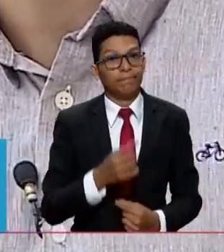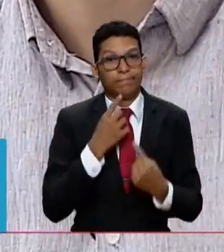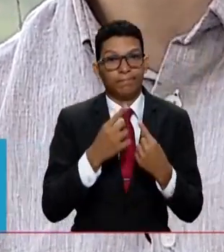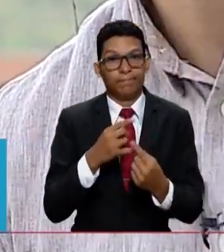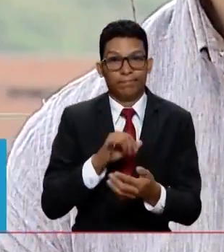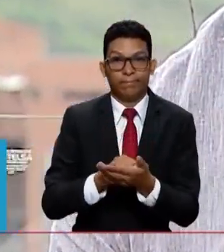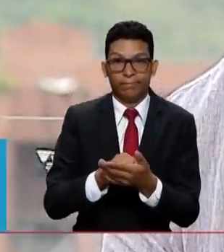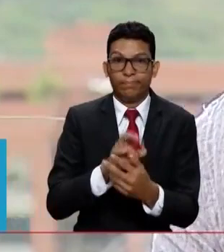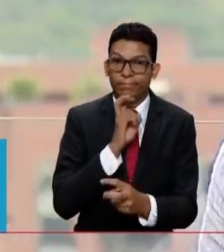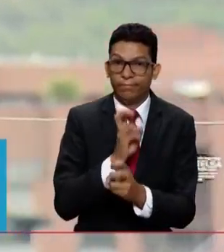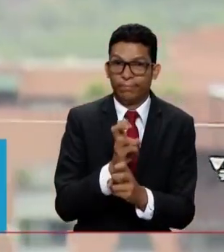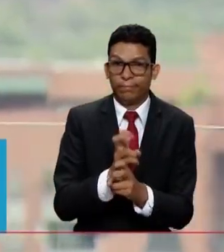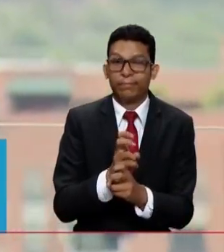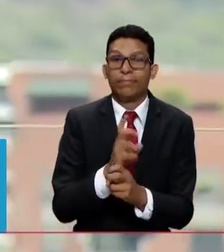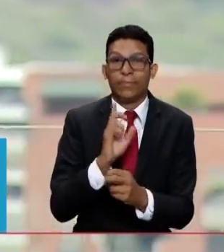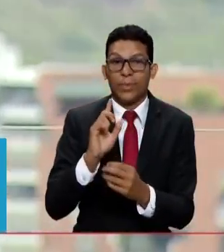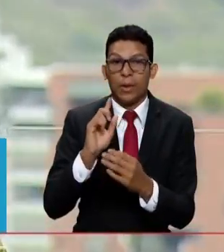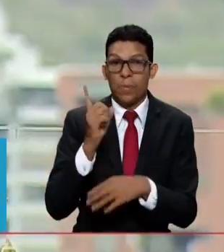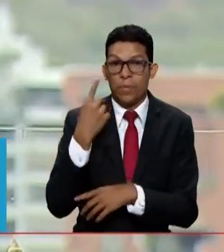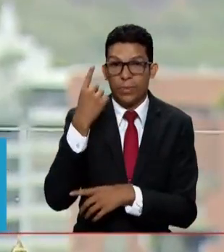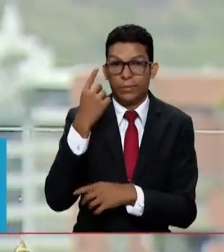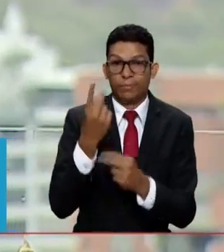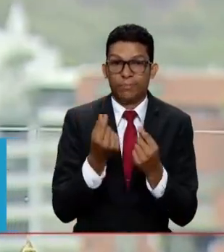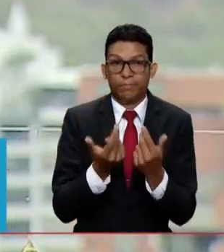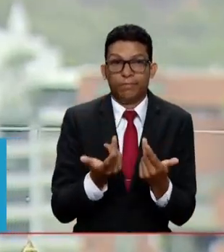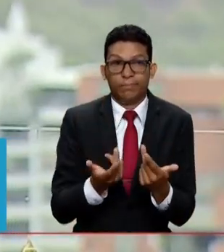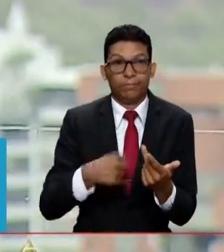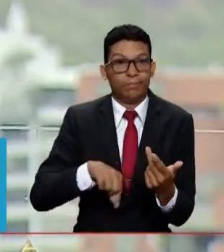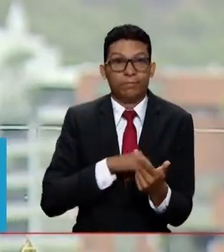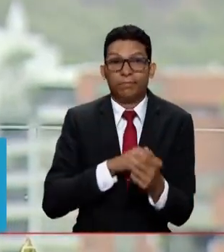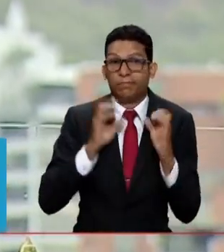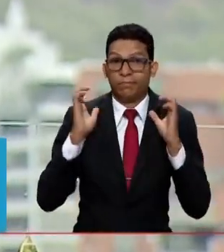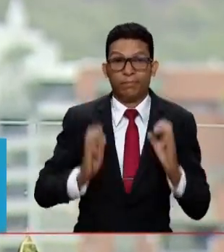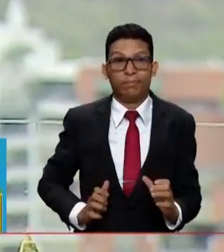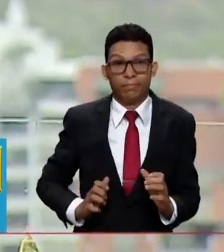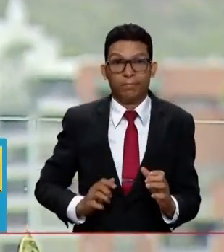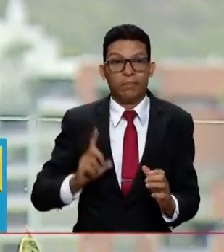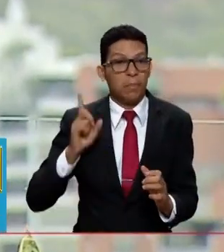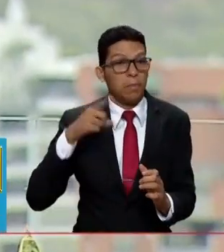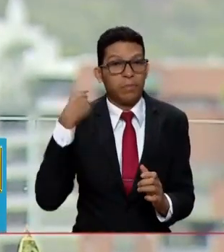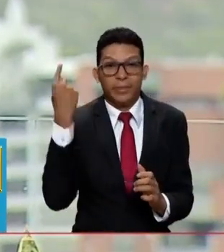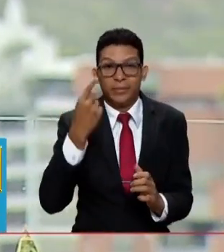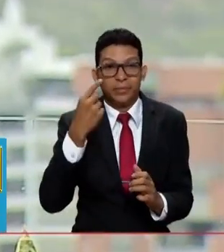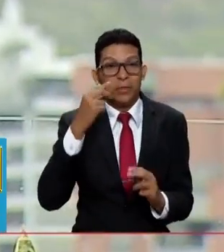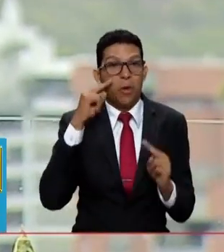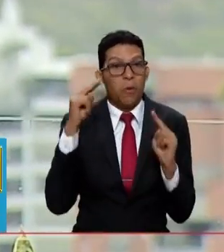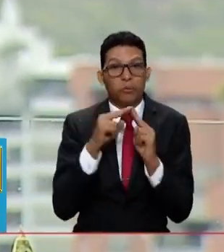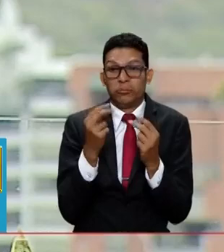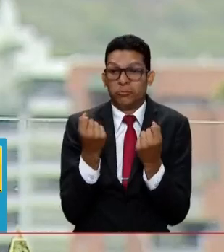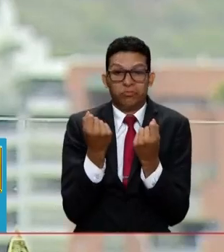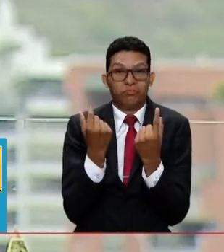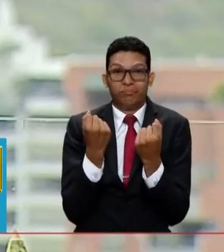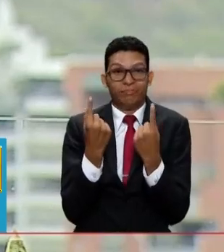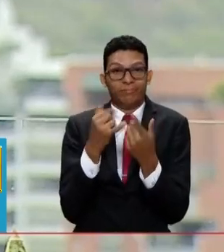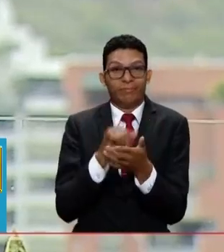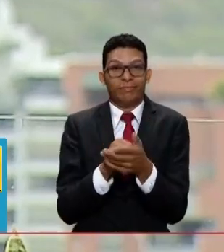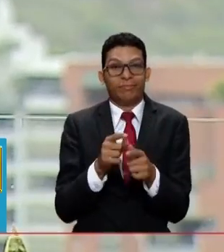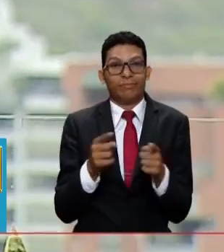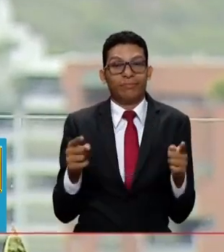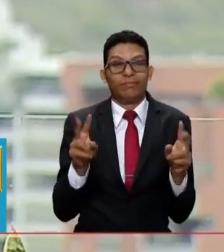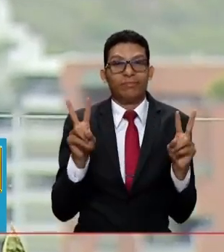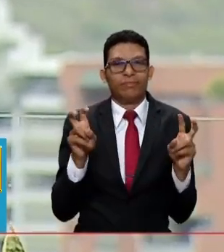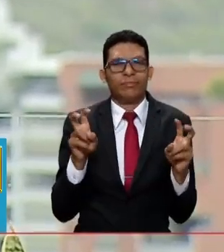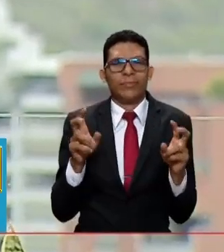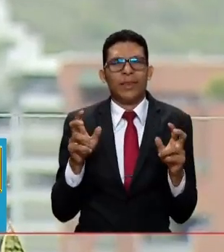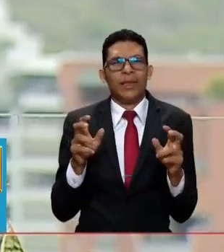unas implicaciones tanto políticas como económicas, pero nosotros los ciudadanos de a pie, que quizá muchas veces no entendemos ampliamente estos temas,